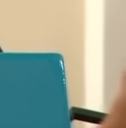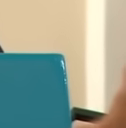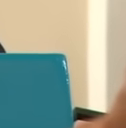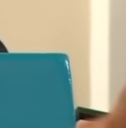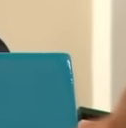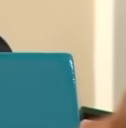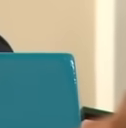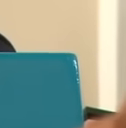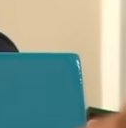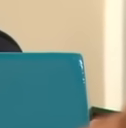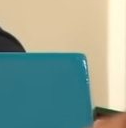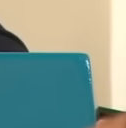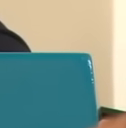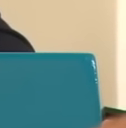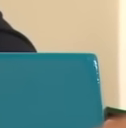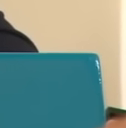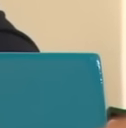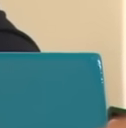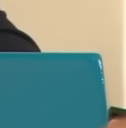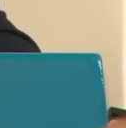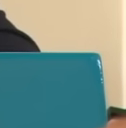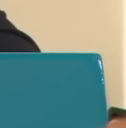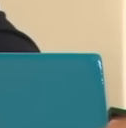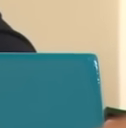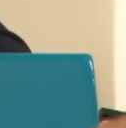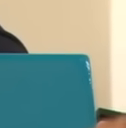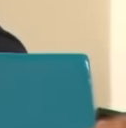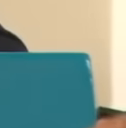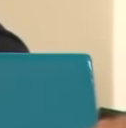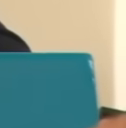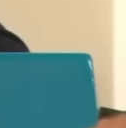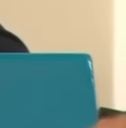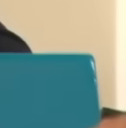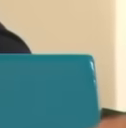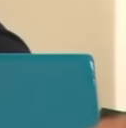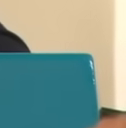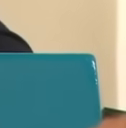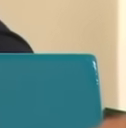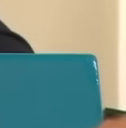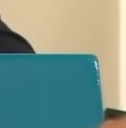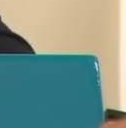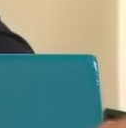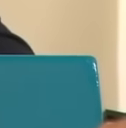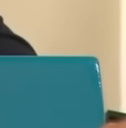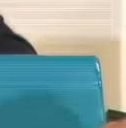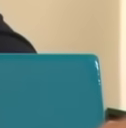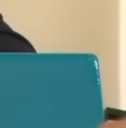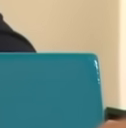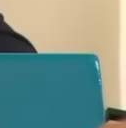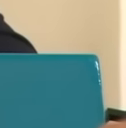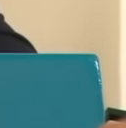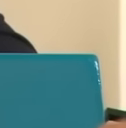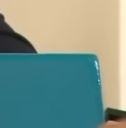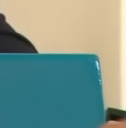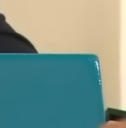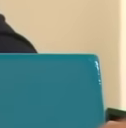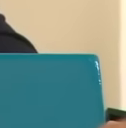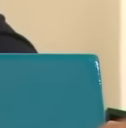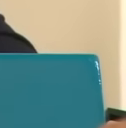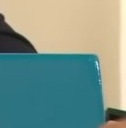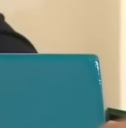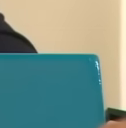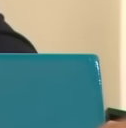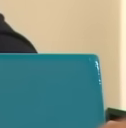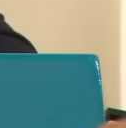del trámite legislativo un proyecto de reforma pensional con sentido y responsabilidad